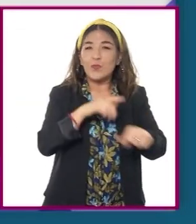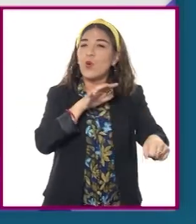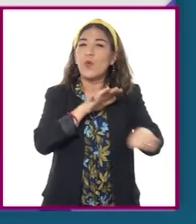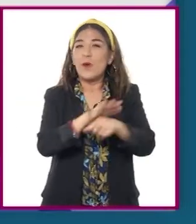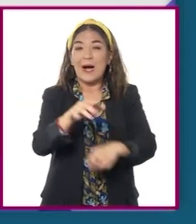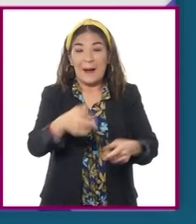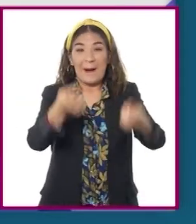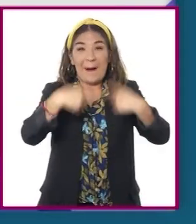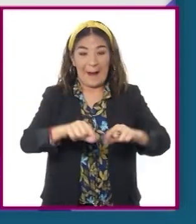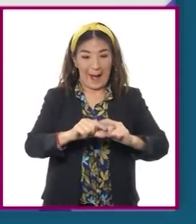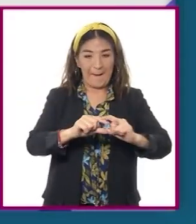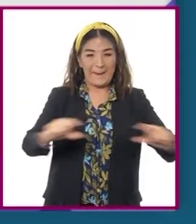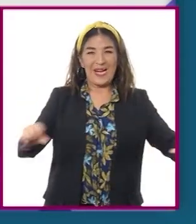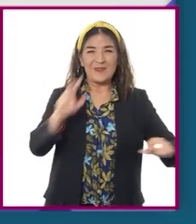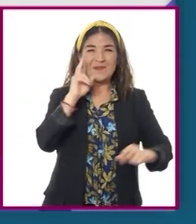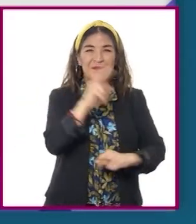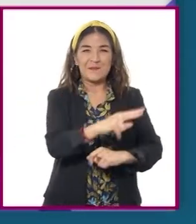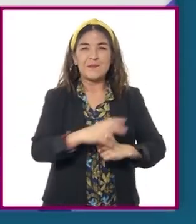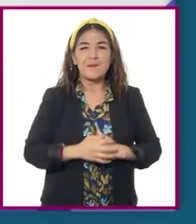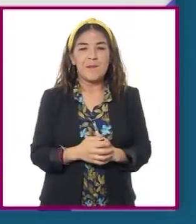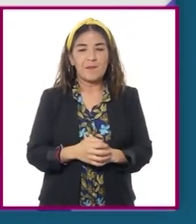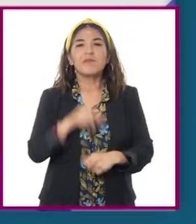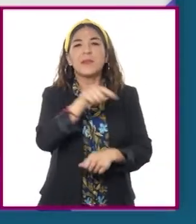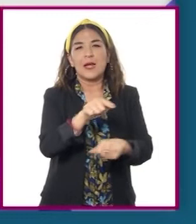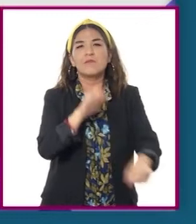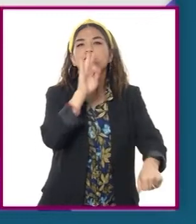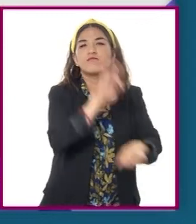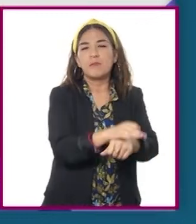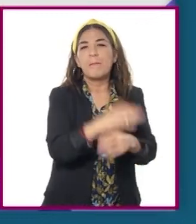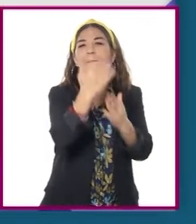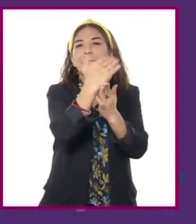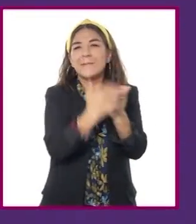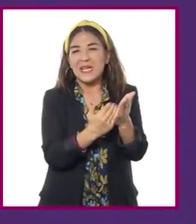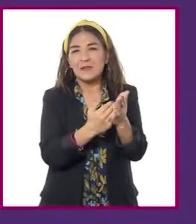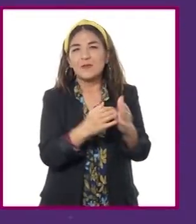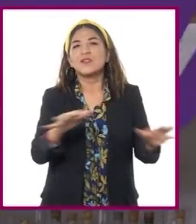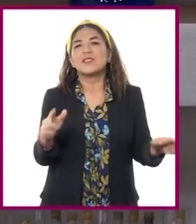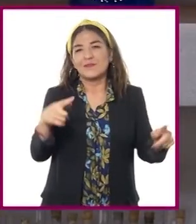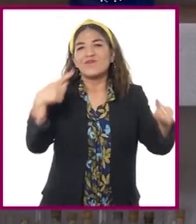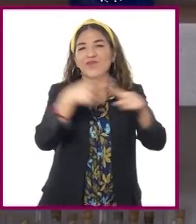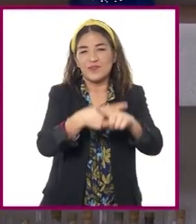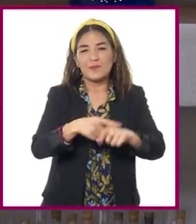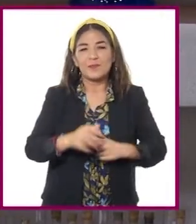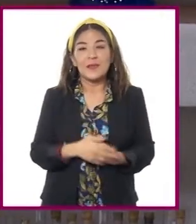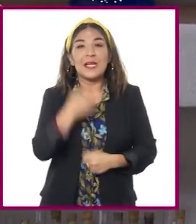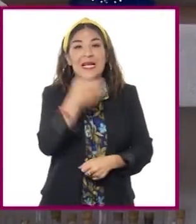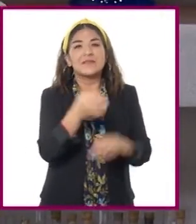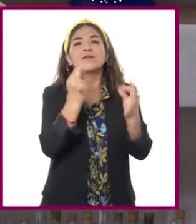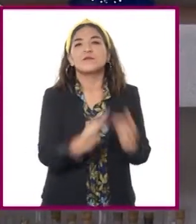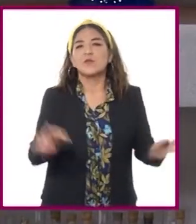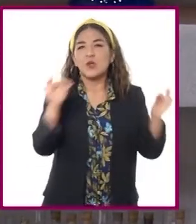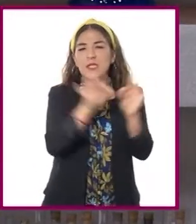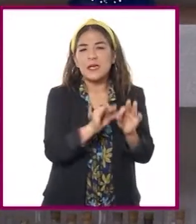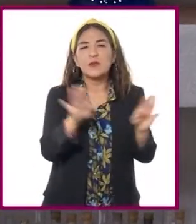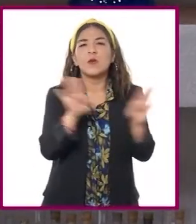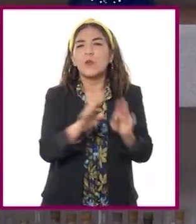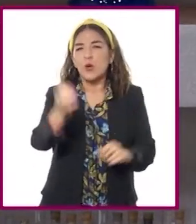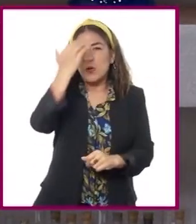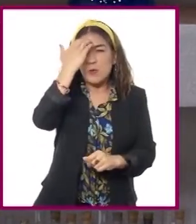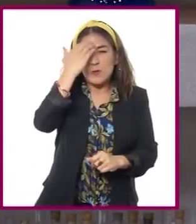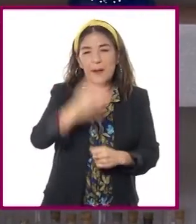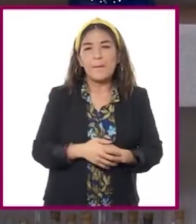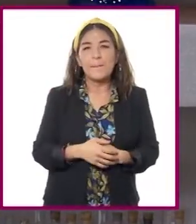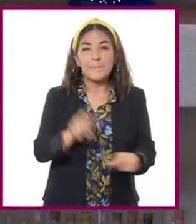ubicados más abajo de la tabla, protegen a los menos reactivos. Este es el fundamento de un método conocido